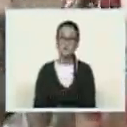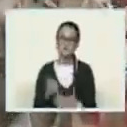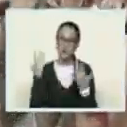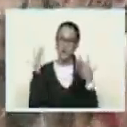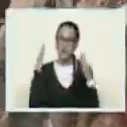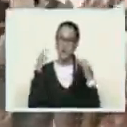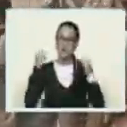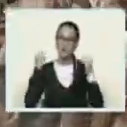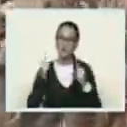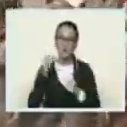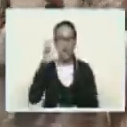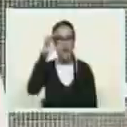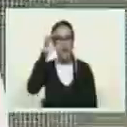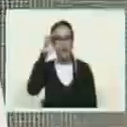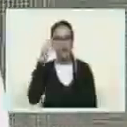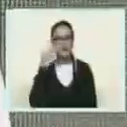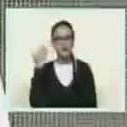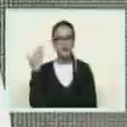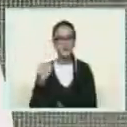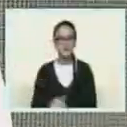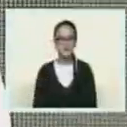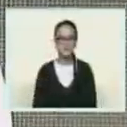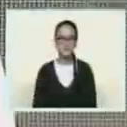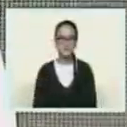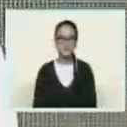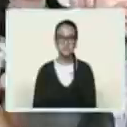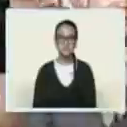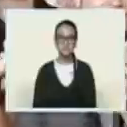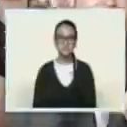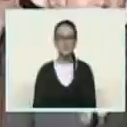darle un aplauso a Elías Jagua.